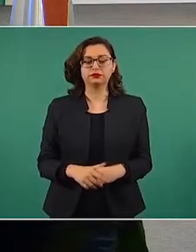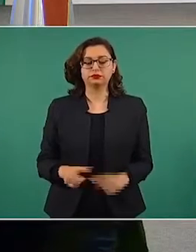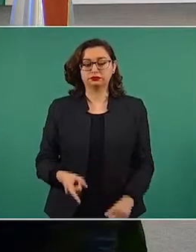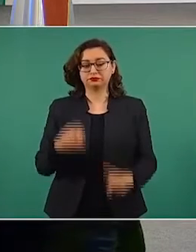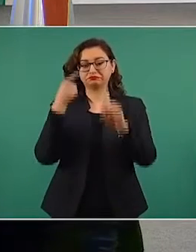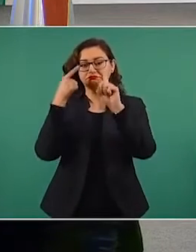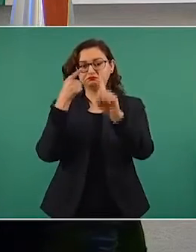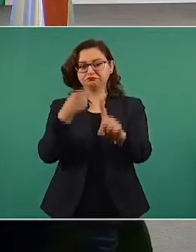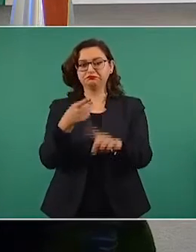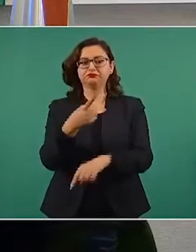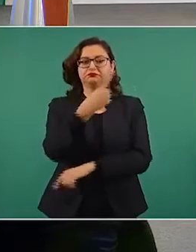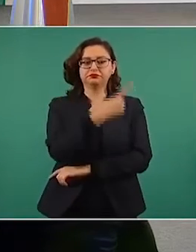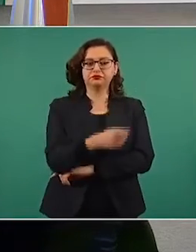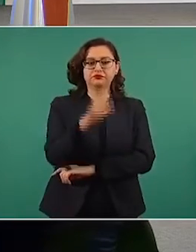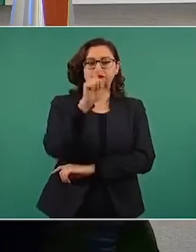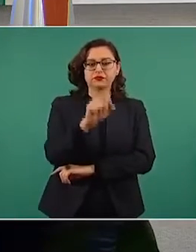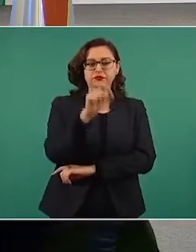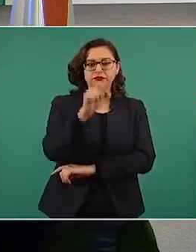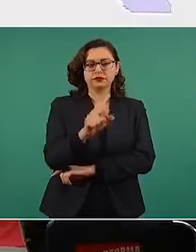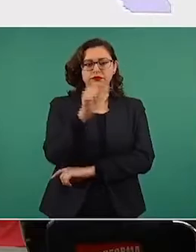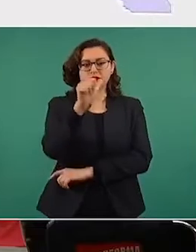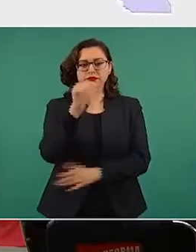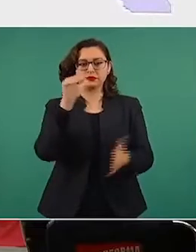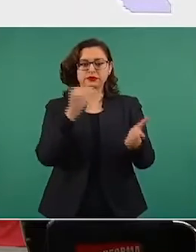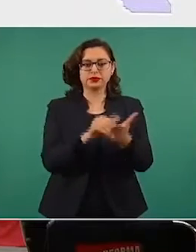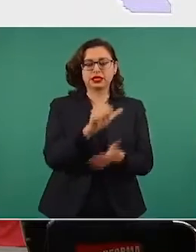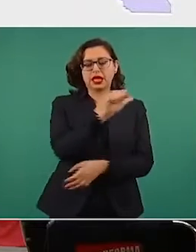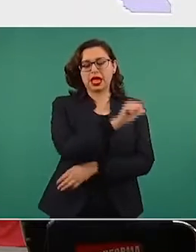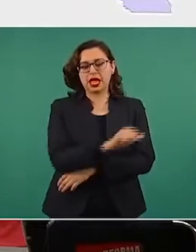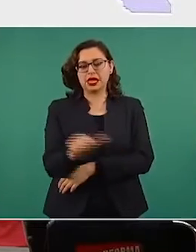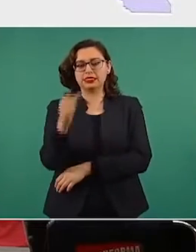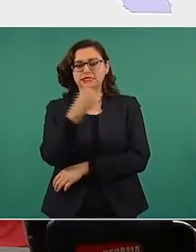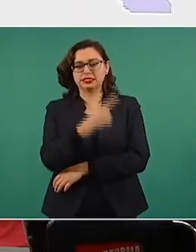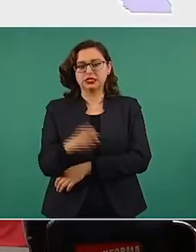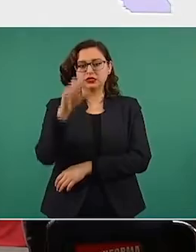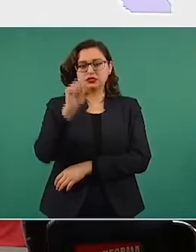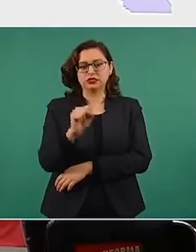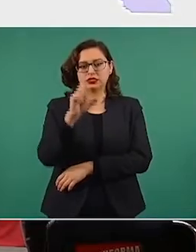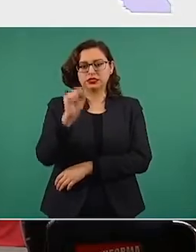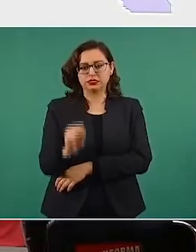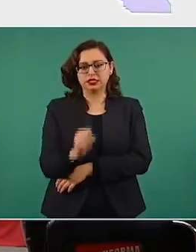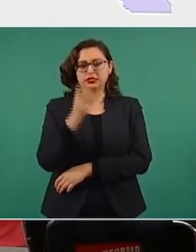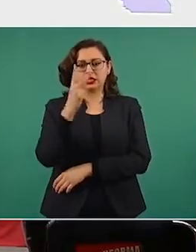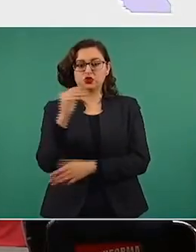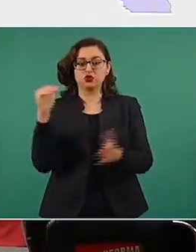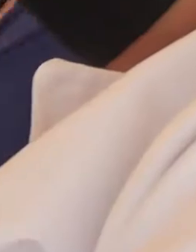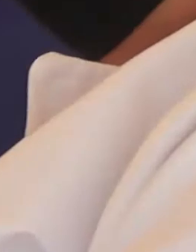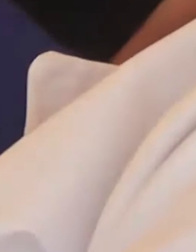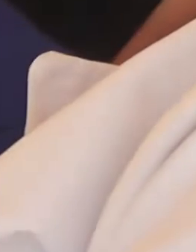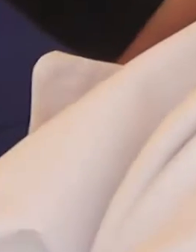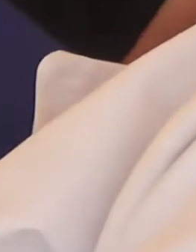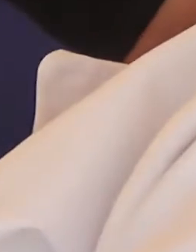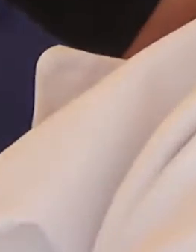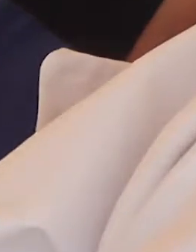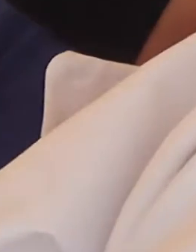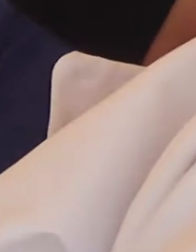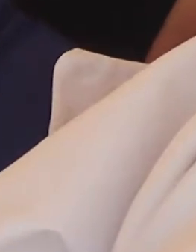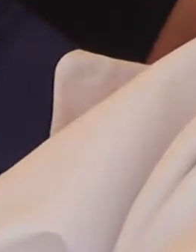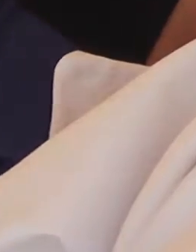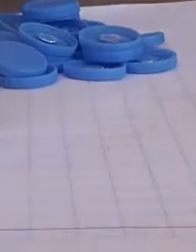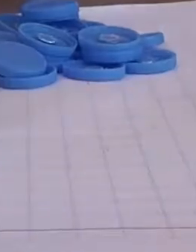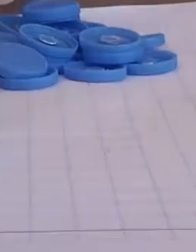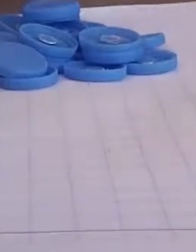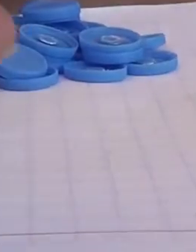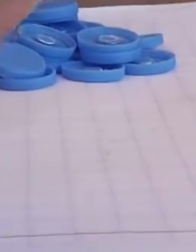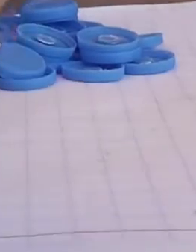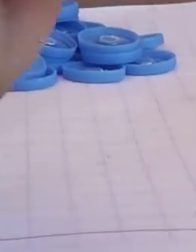mil vacunas al día, con un promedio de 140 mil para terminar en 10 días. Gracias a las vacunas donadas